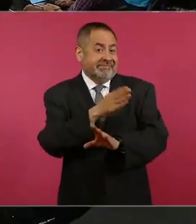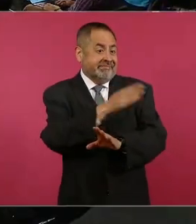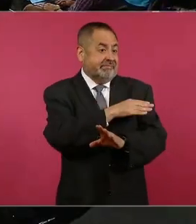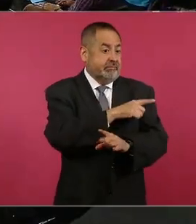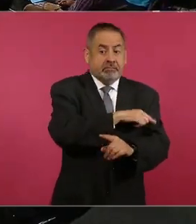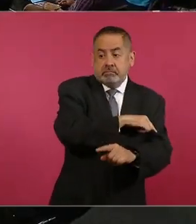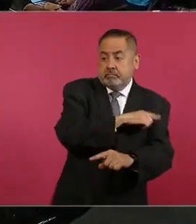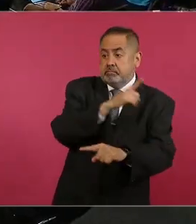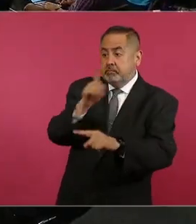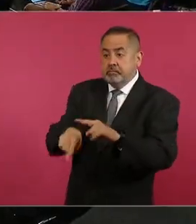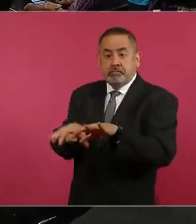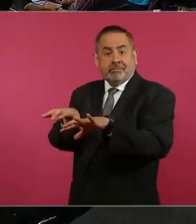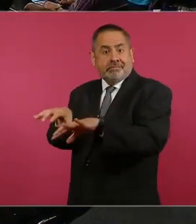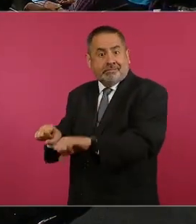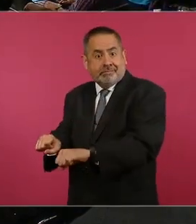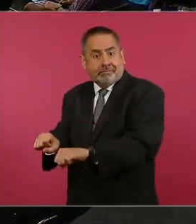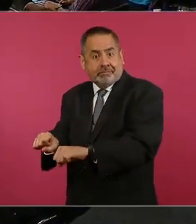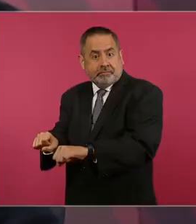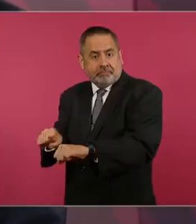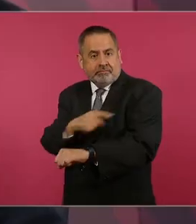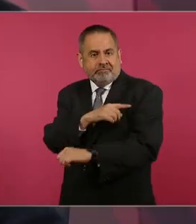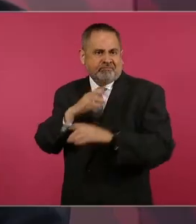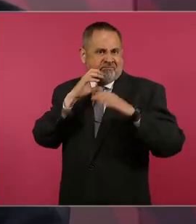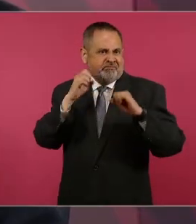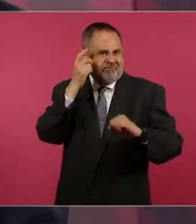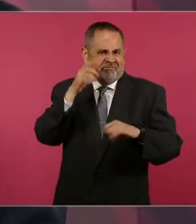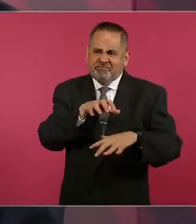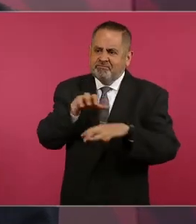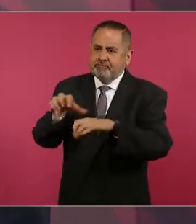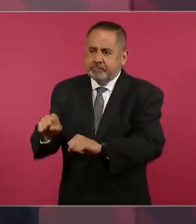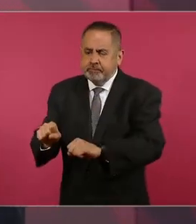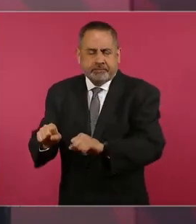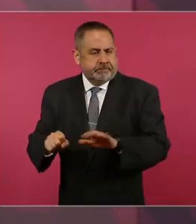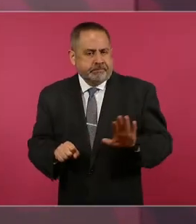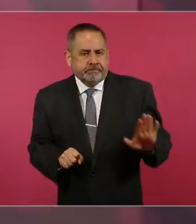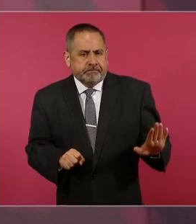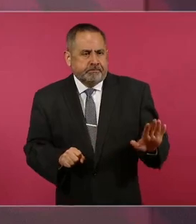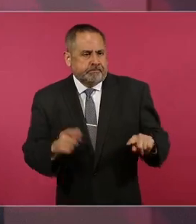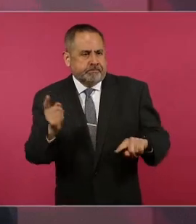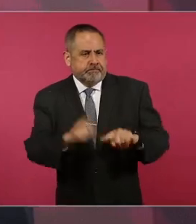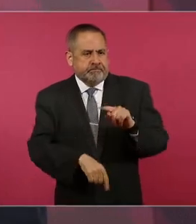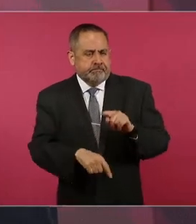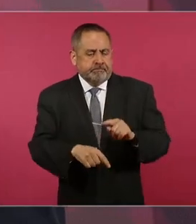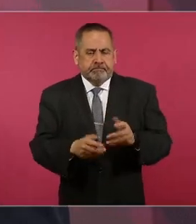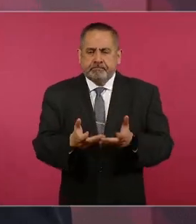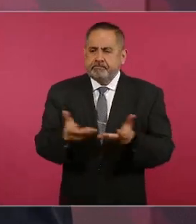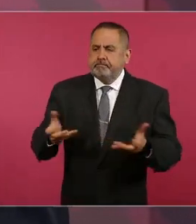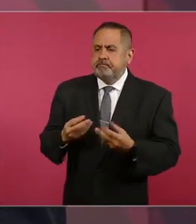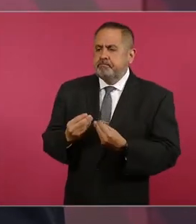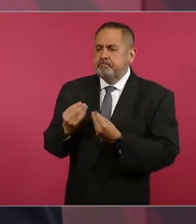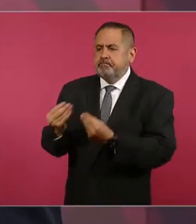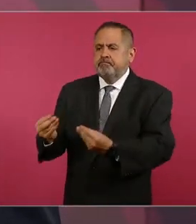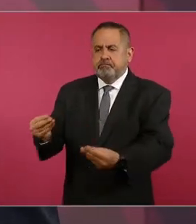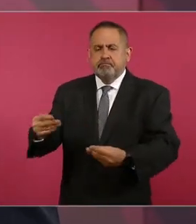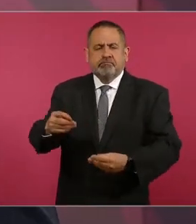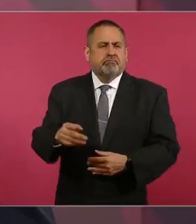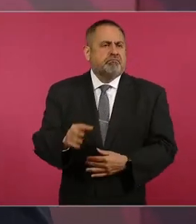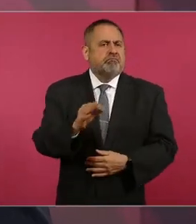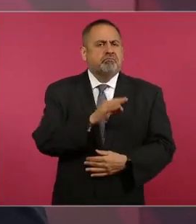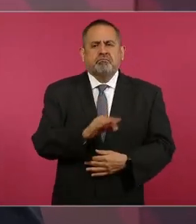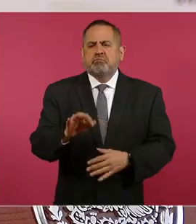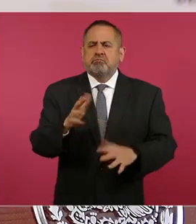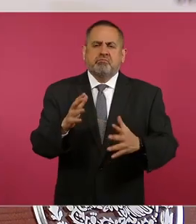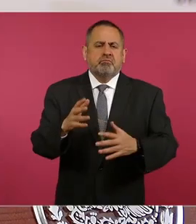por hacendados, por cerca de